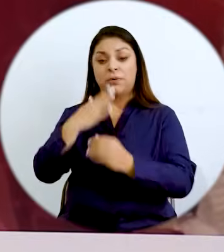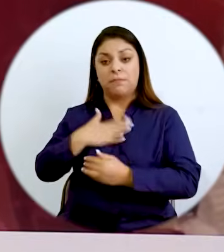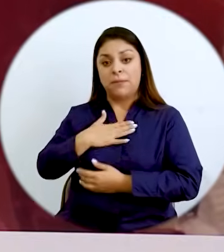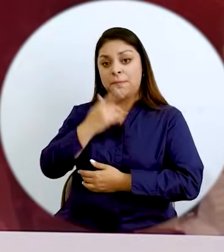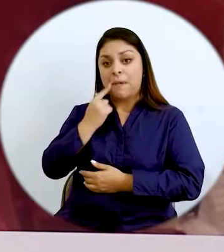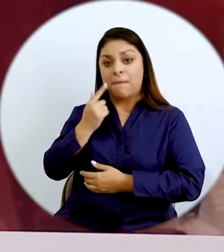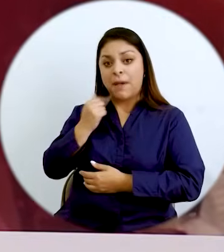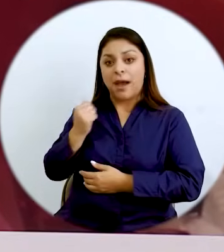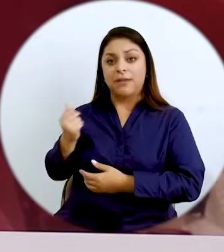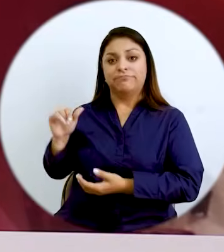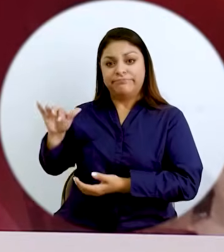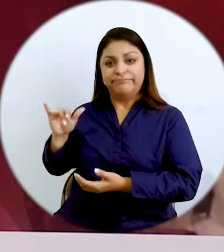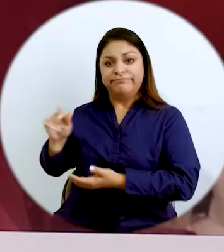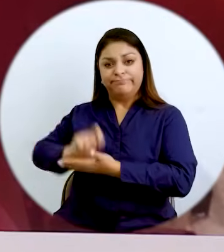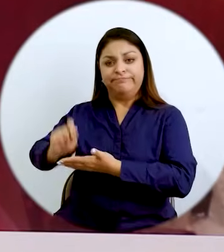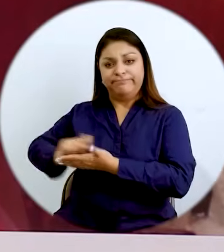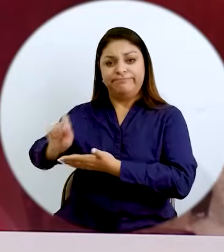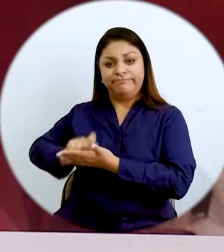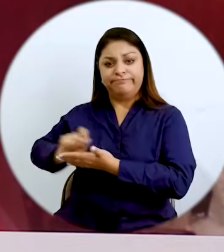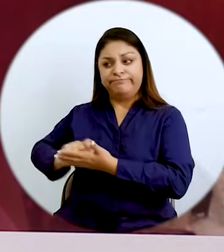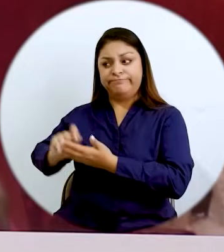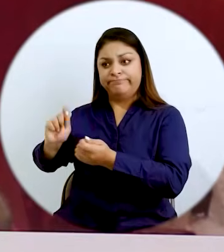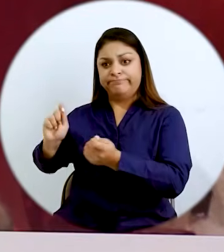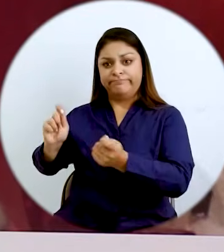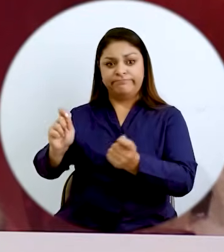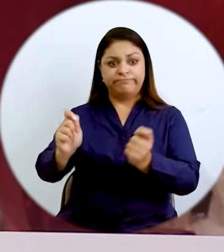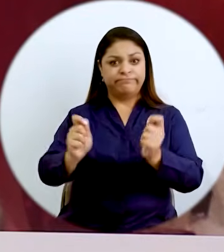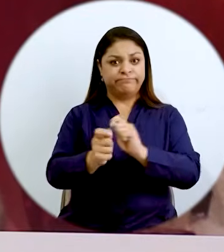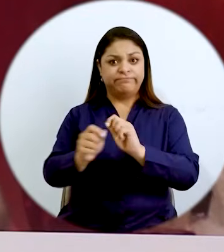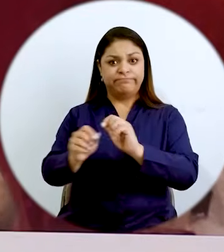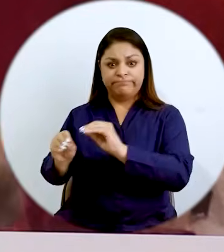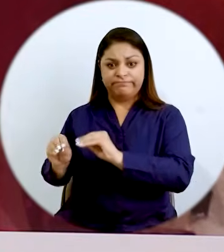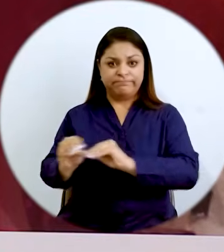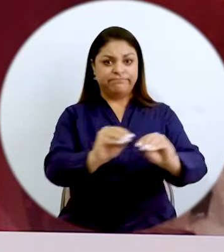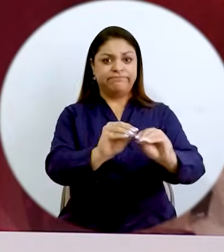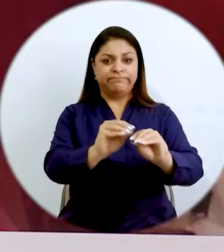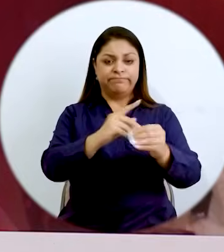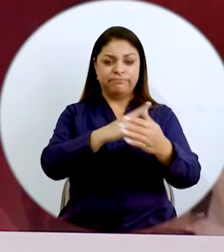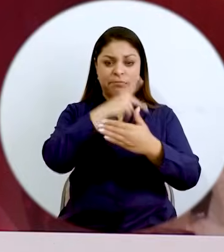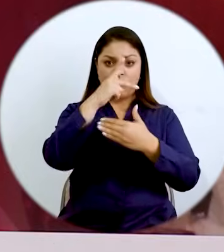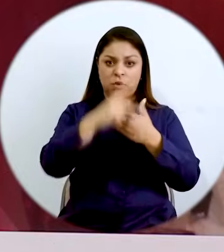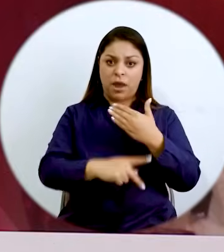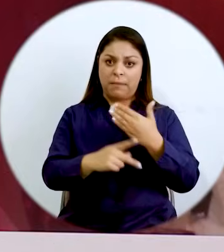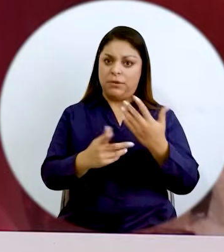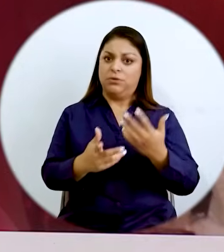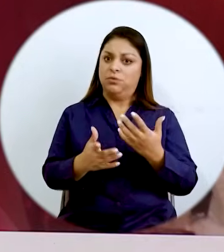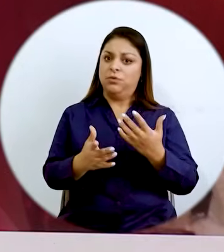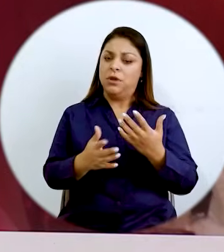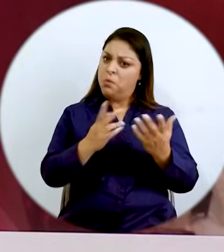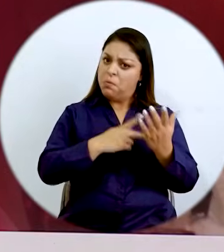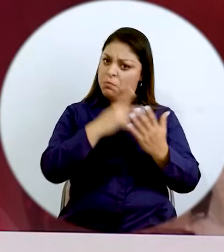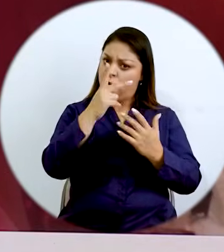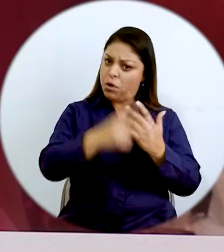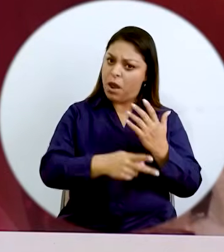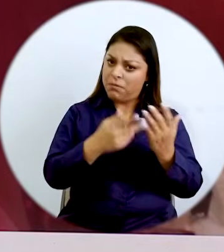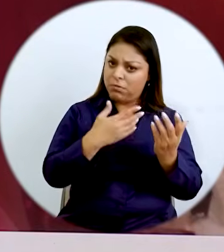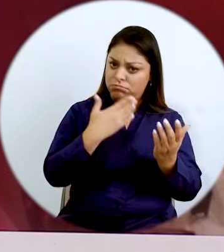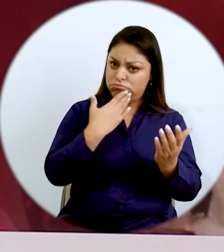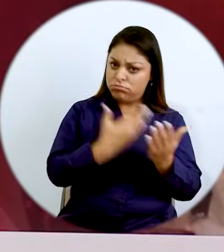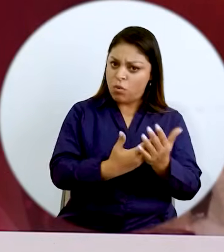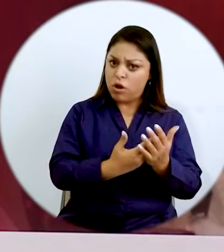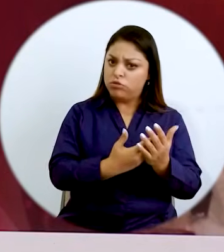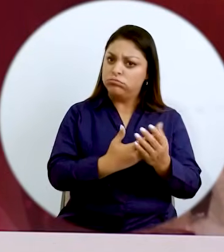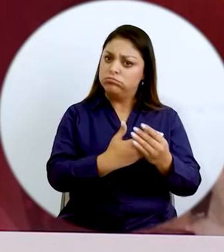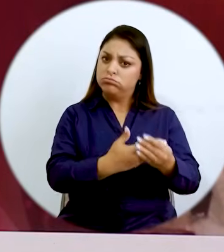papá, ante todo, generaba, se podía traducir en un programa y ver de pronto, aunque era un programa amigable, pero